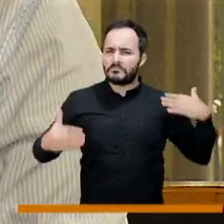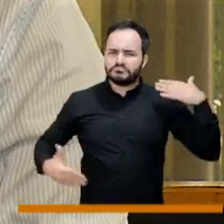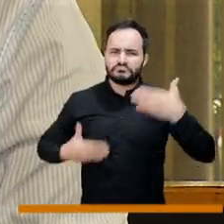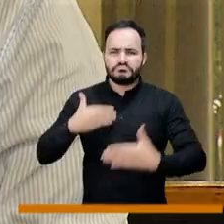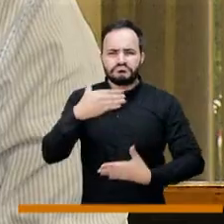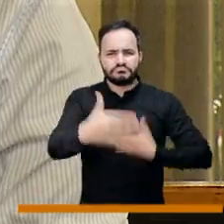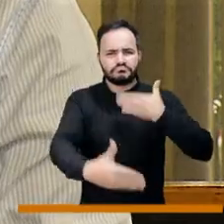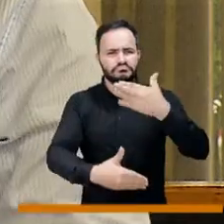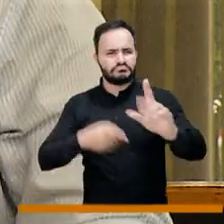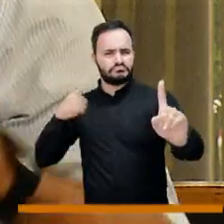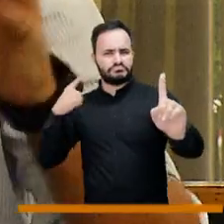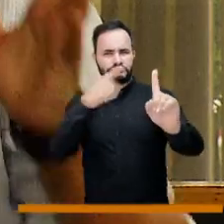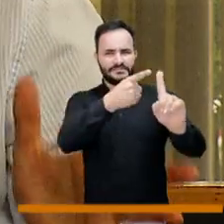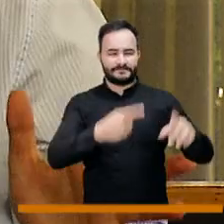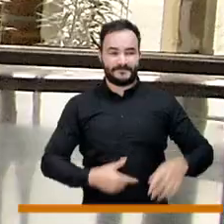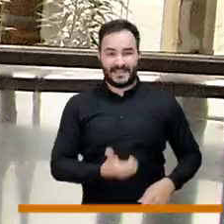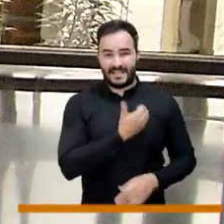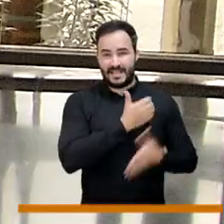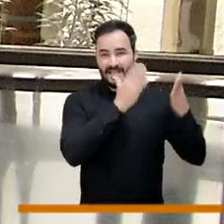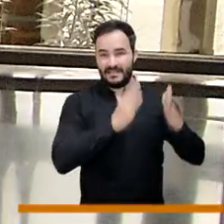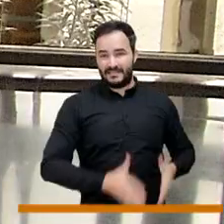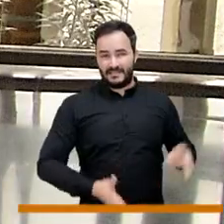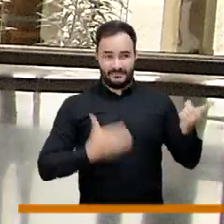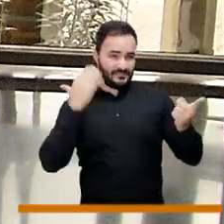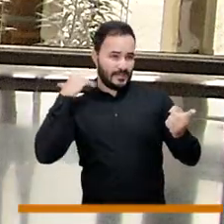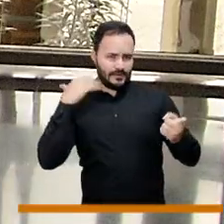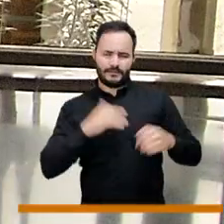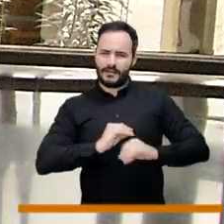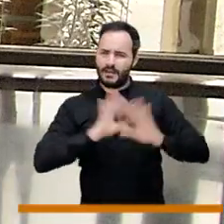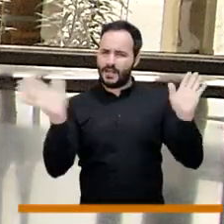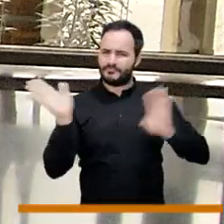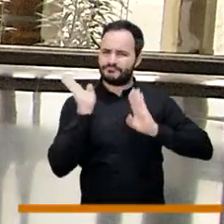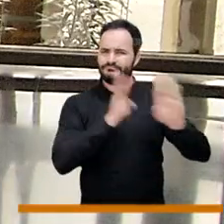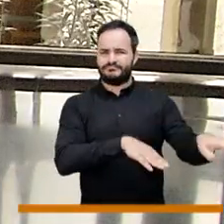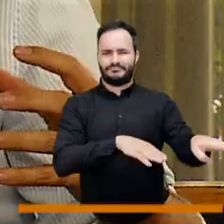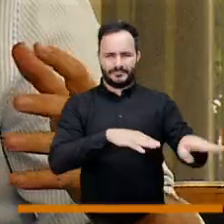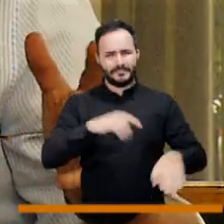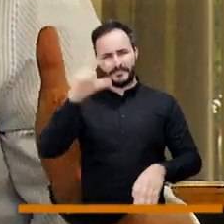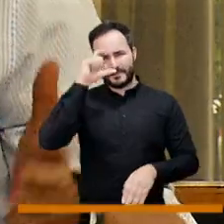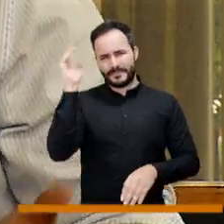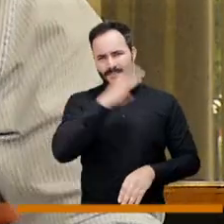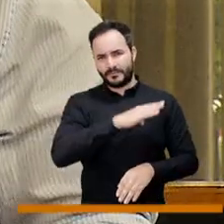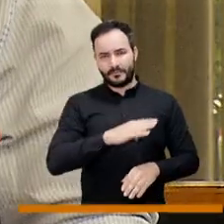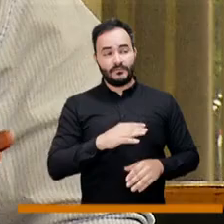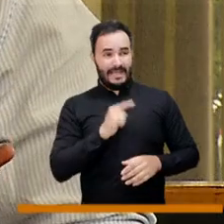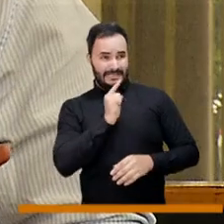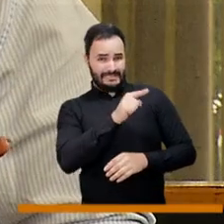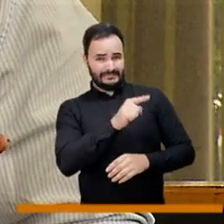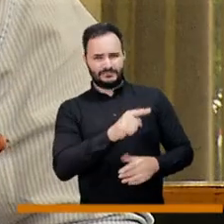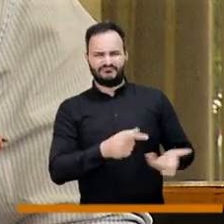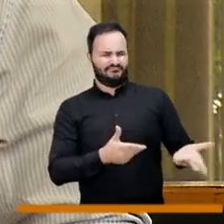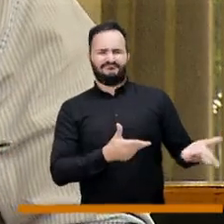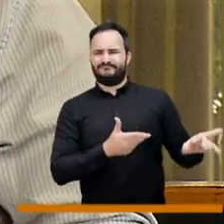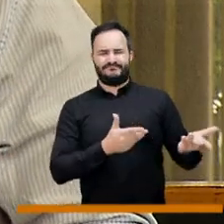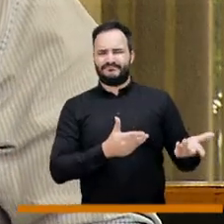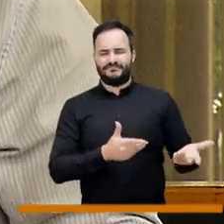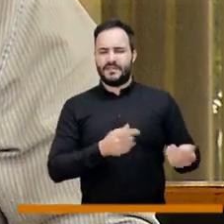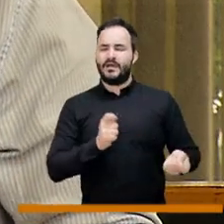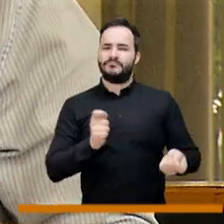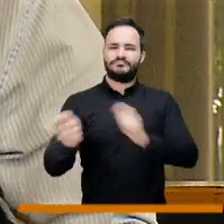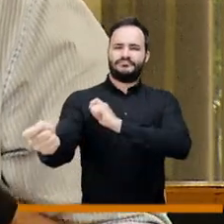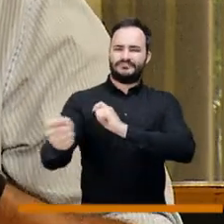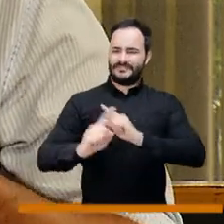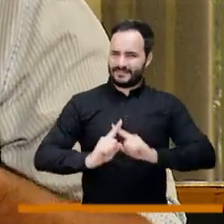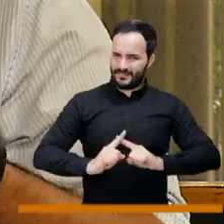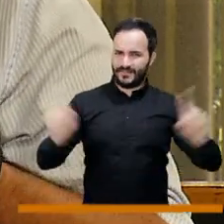hacia un mismo objetivo. El alcalde de Medellín, Daniel Quintero, que es petrista y socialista, llegan a romper con ese modelo para cambiar el